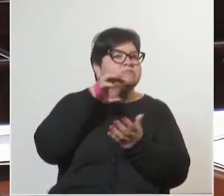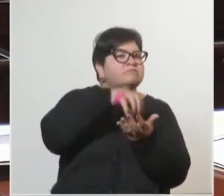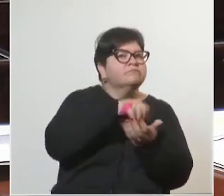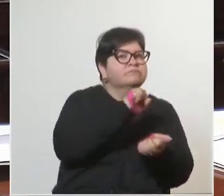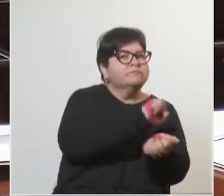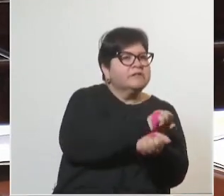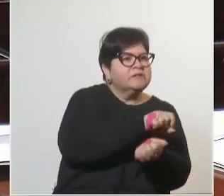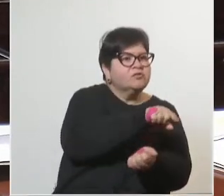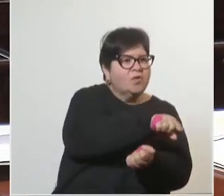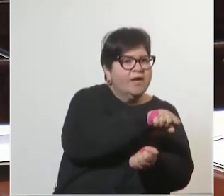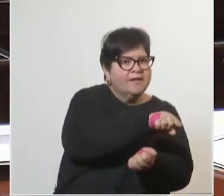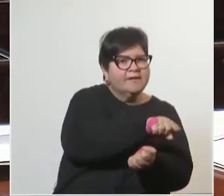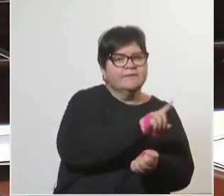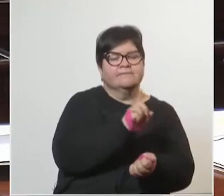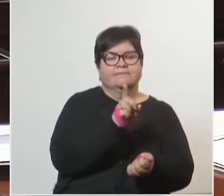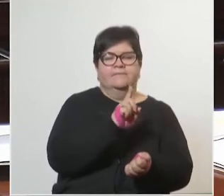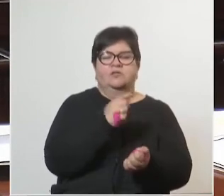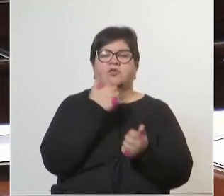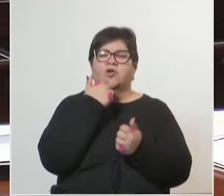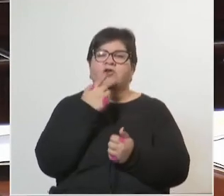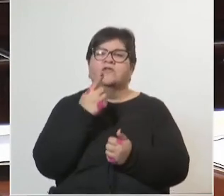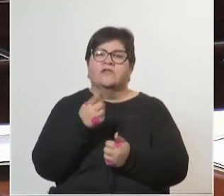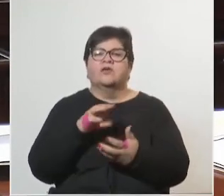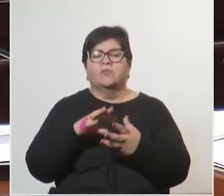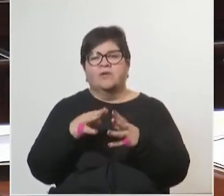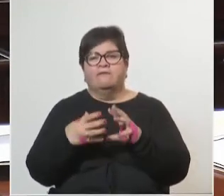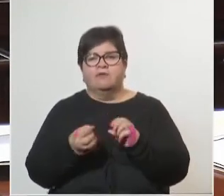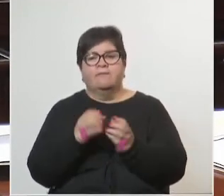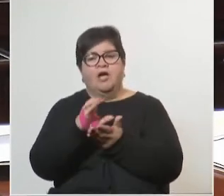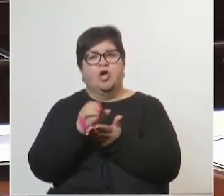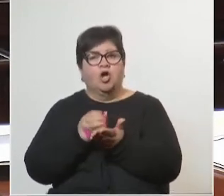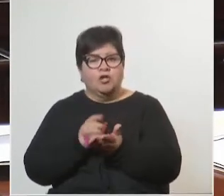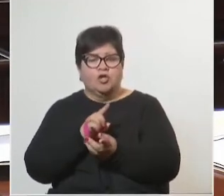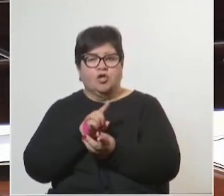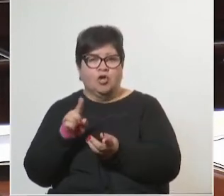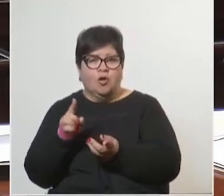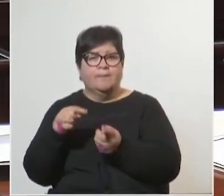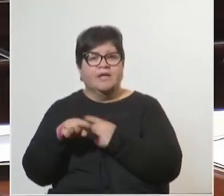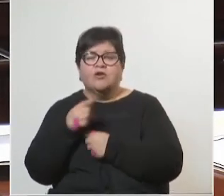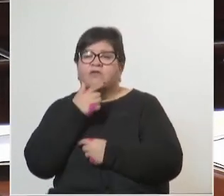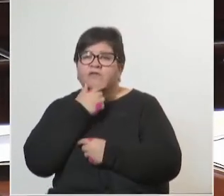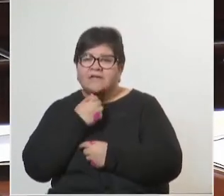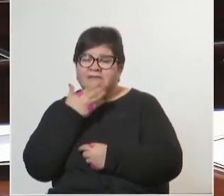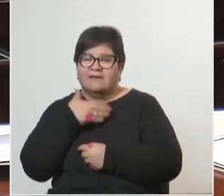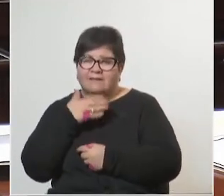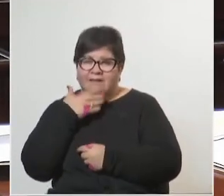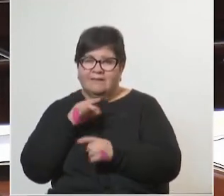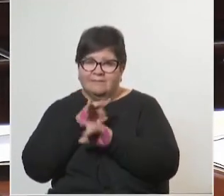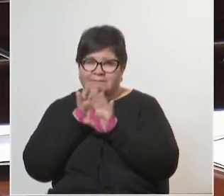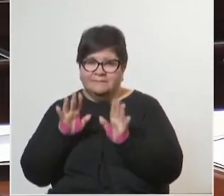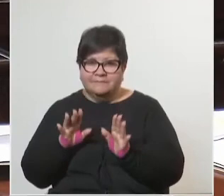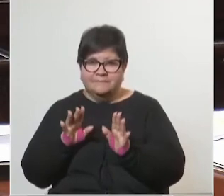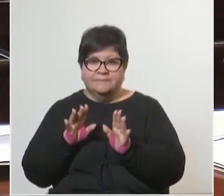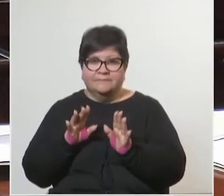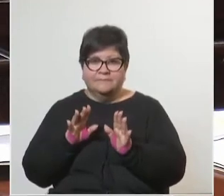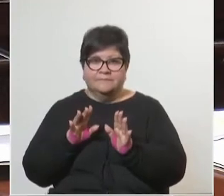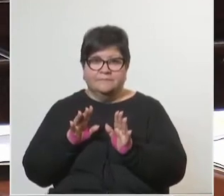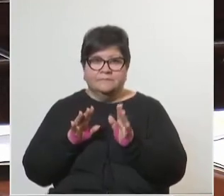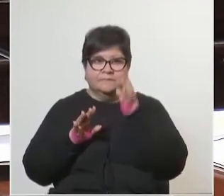estoy diciendo en un lenguaje que no es el que emplea el Código, pero quizás sea más fácil de entenderlo así. O sea